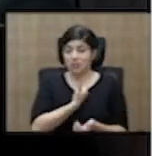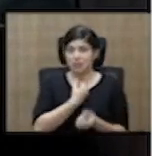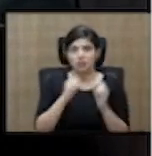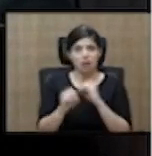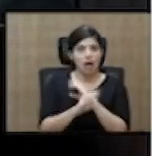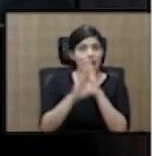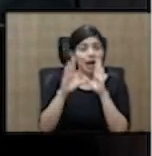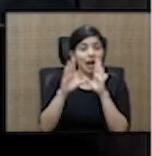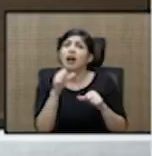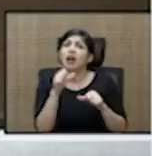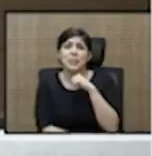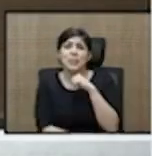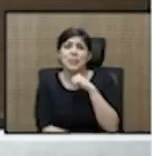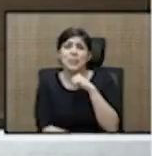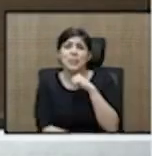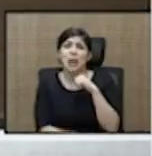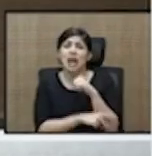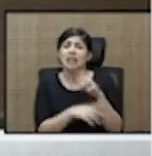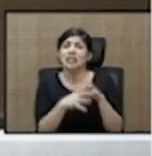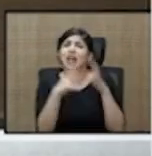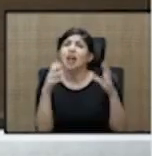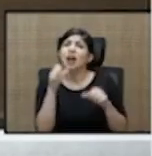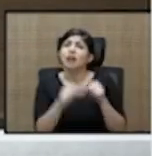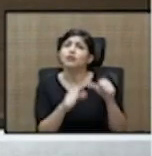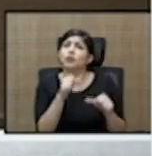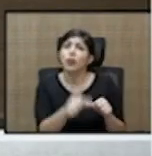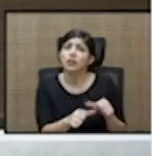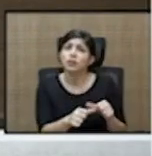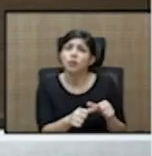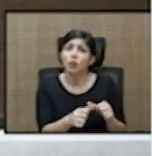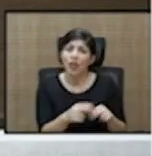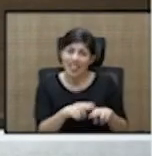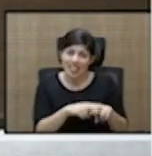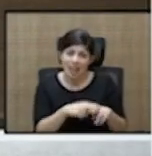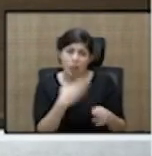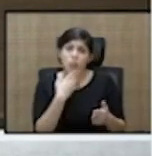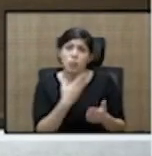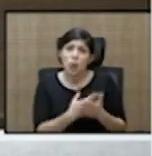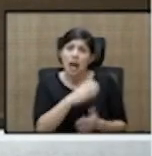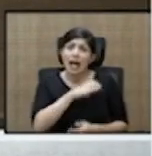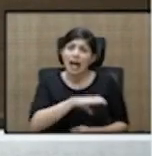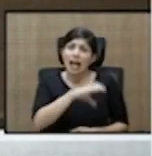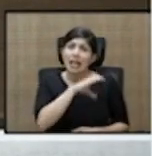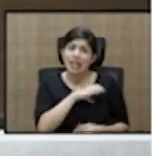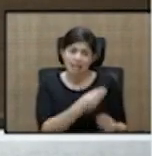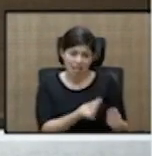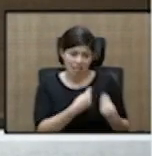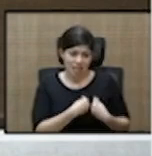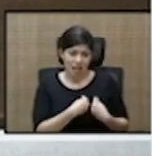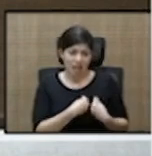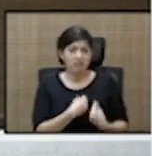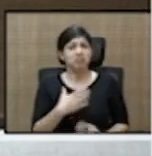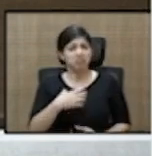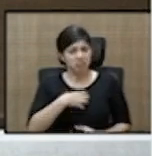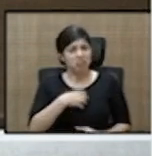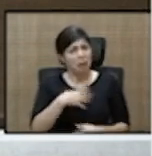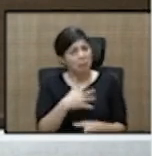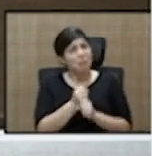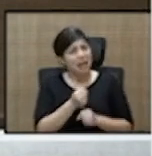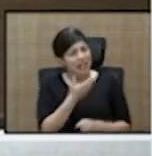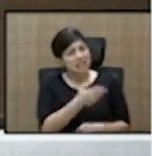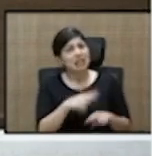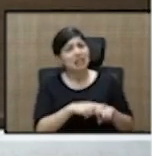infraestructura hospitalaria, no solo por razones de pandemia, sino de planificación previa, el tema de aulas, el tema